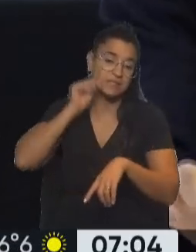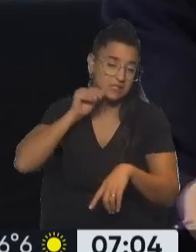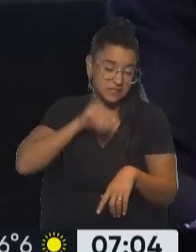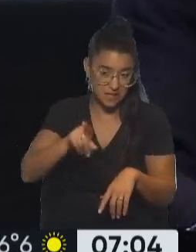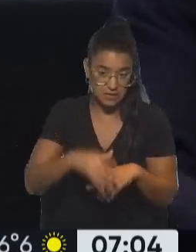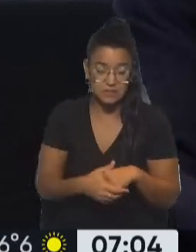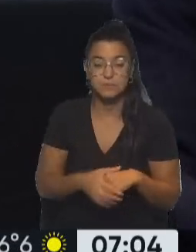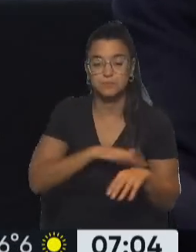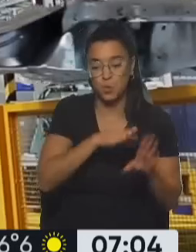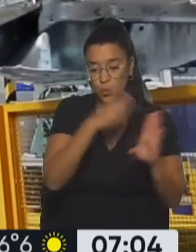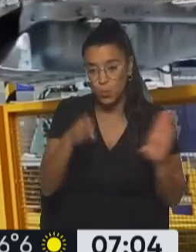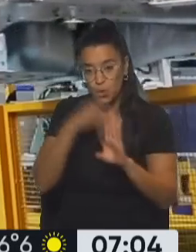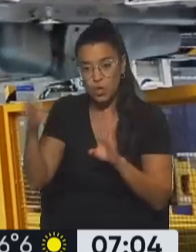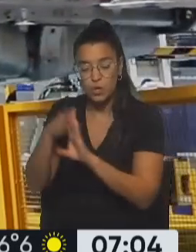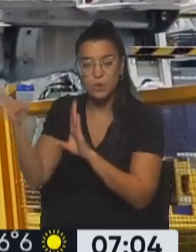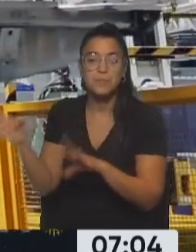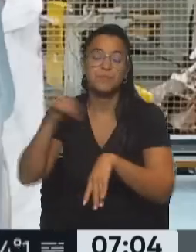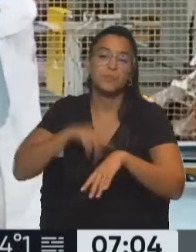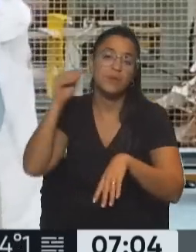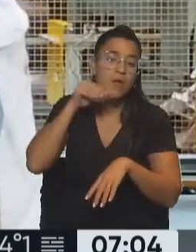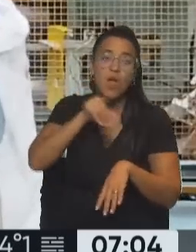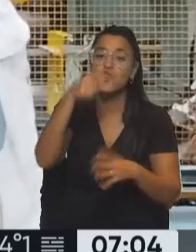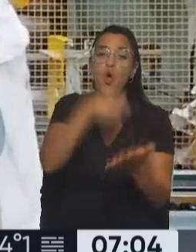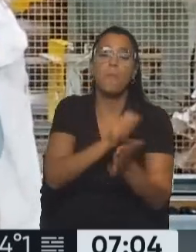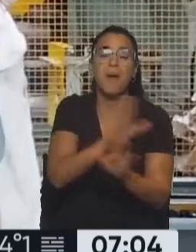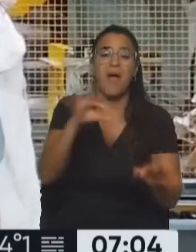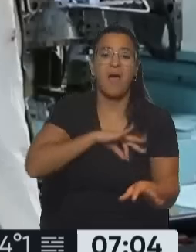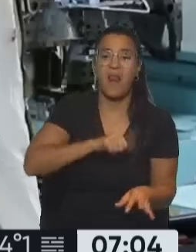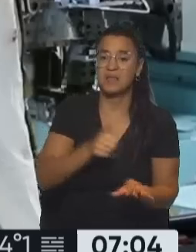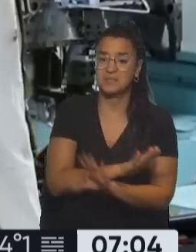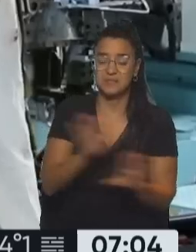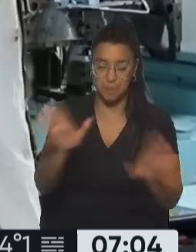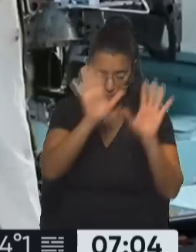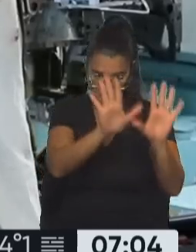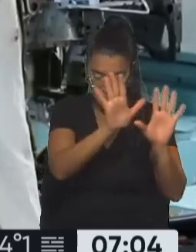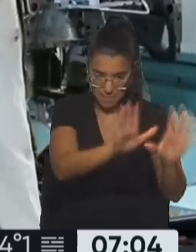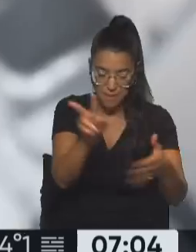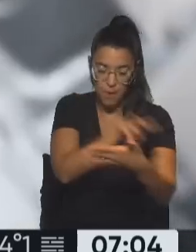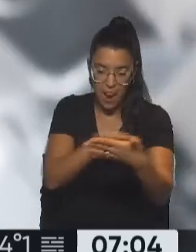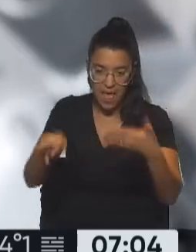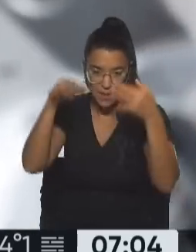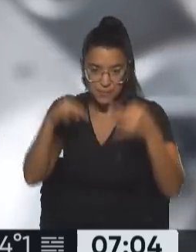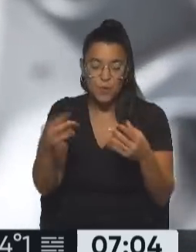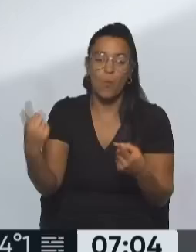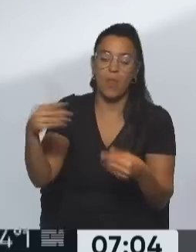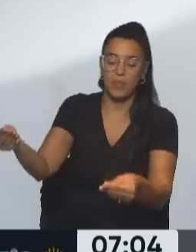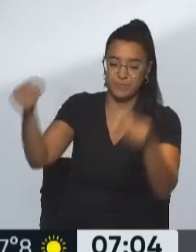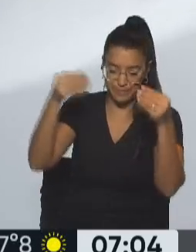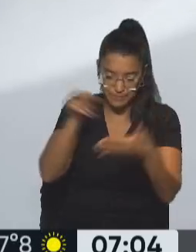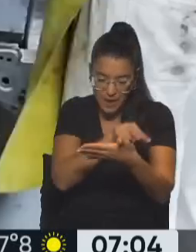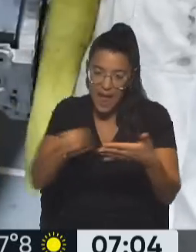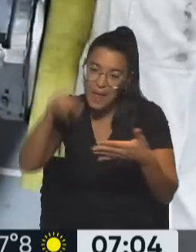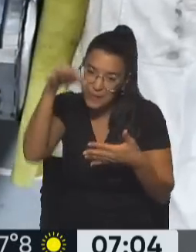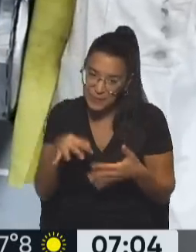No a partir de determinada cantidad de horas extras, sino desde la hora extra, cero. Bueno, vamos a leer igualmente cuando venga la letra chica. La